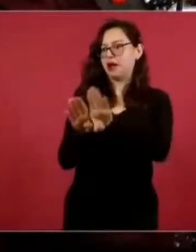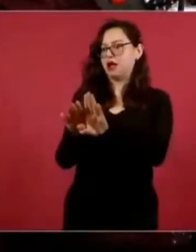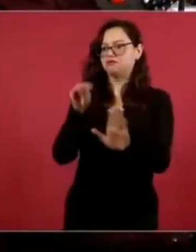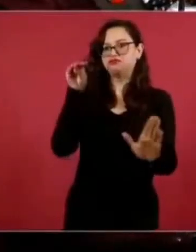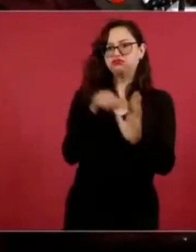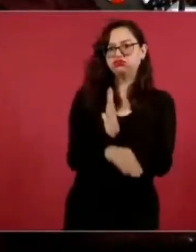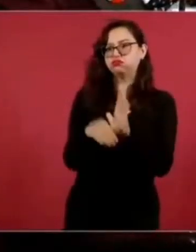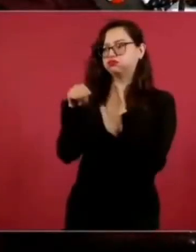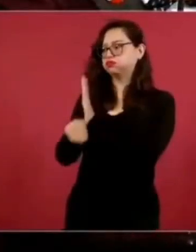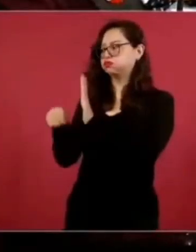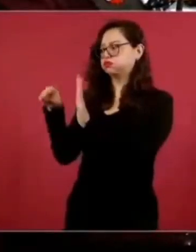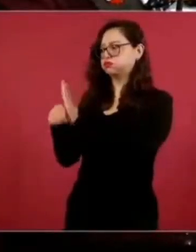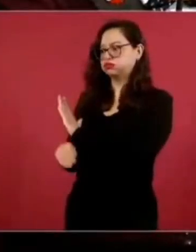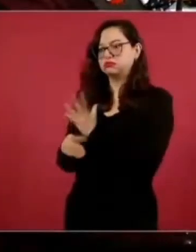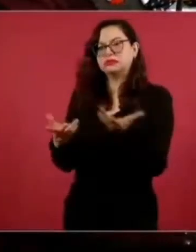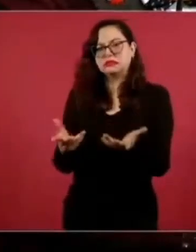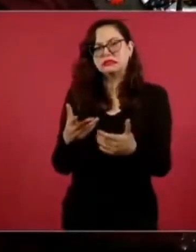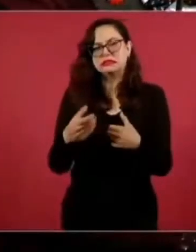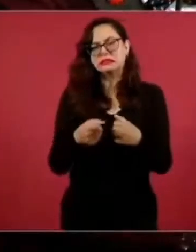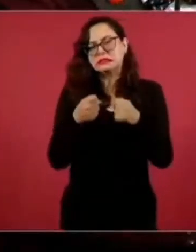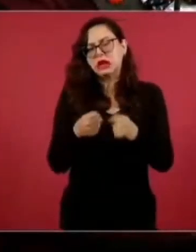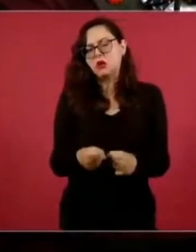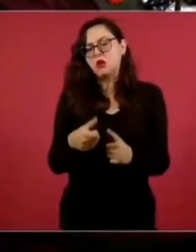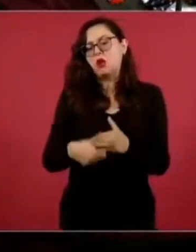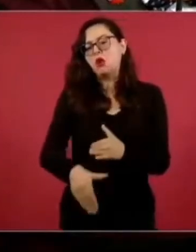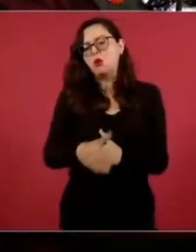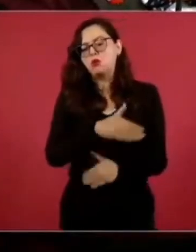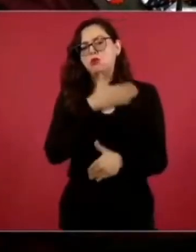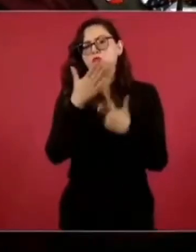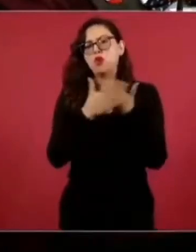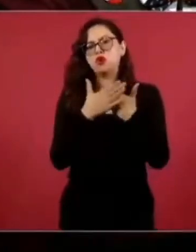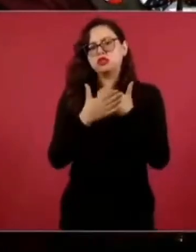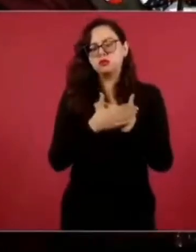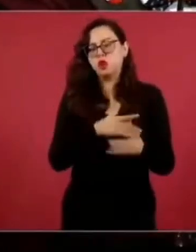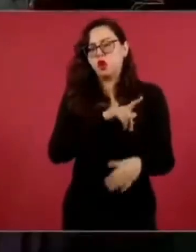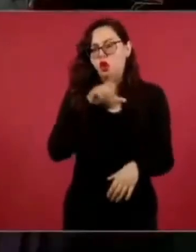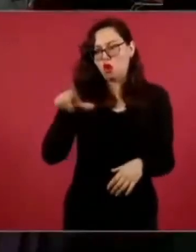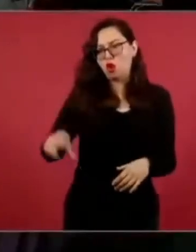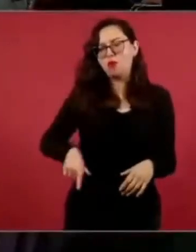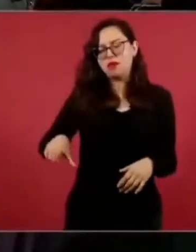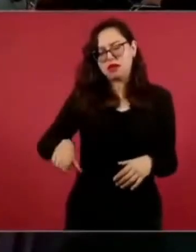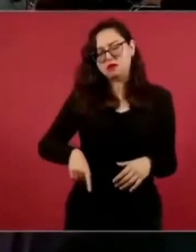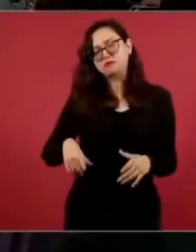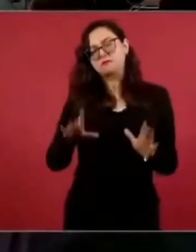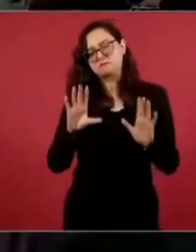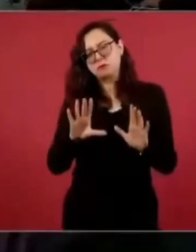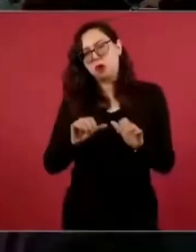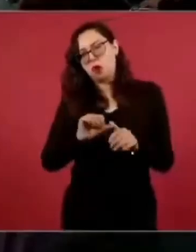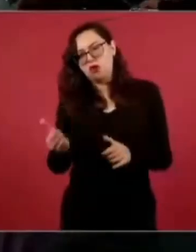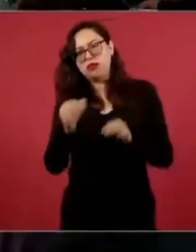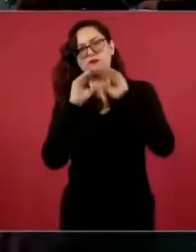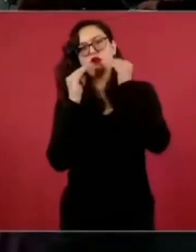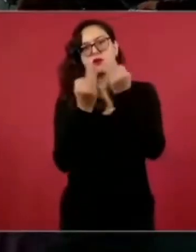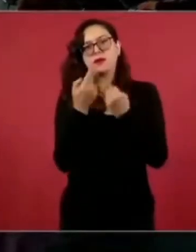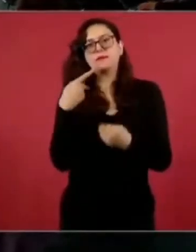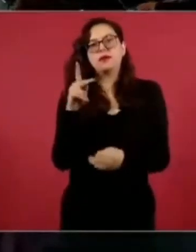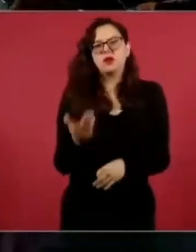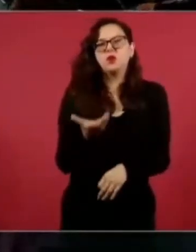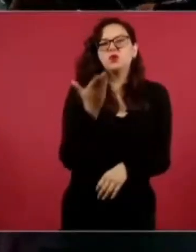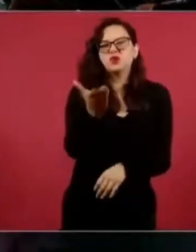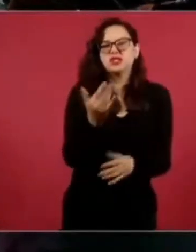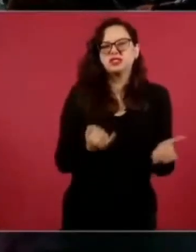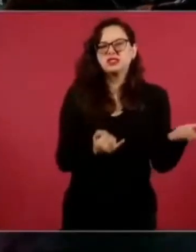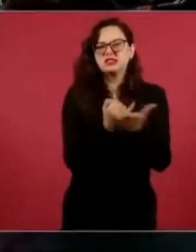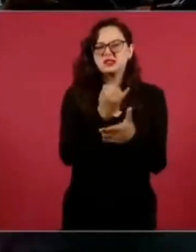podría decir de esta experiencia que tuvo usted en este diseño de administración pública? Gracias. Pues yo pienso que